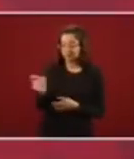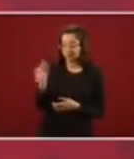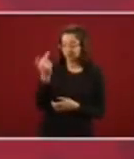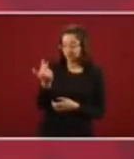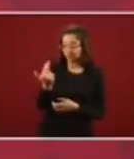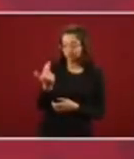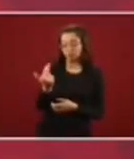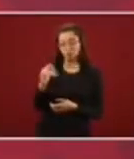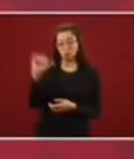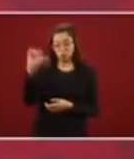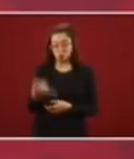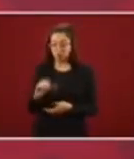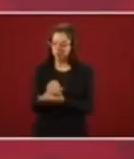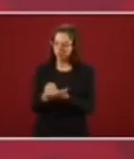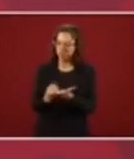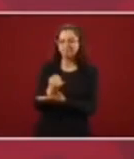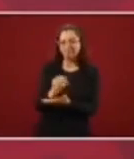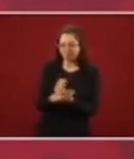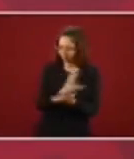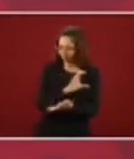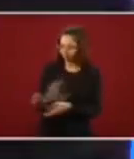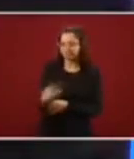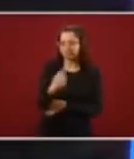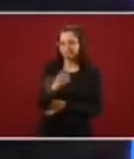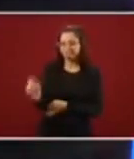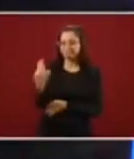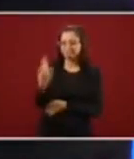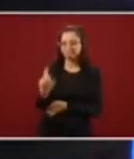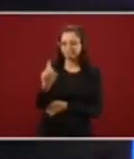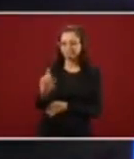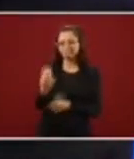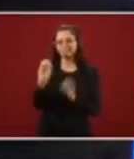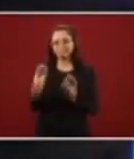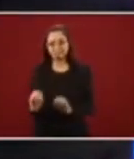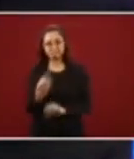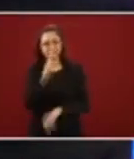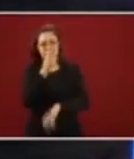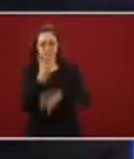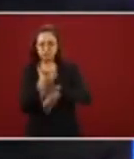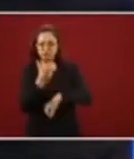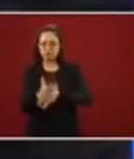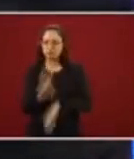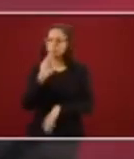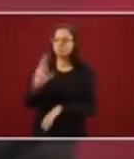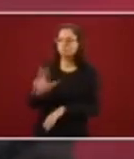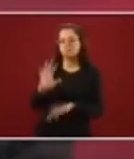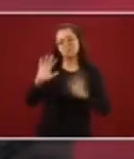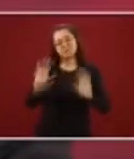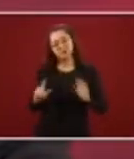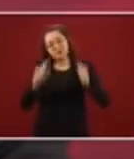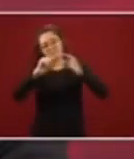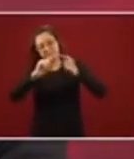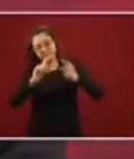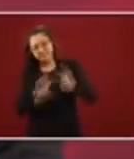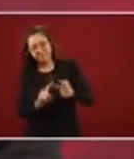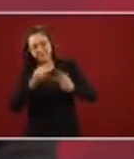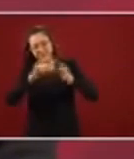vámonos. O que responda el gobierno de Estados Unidos. O sea, es lo que